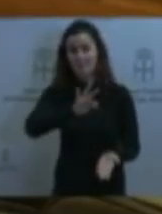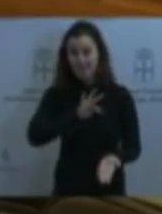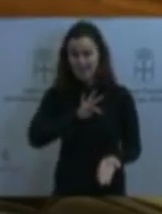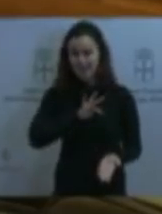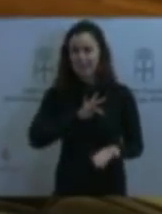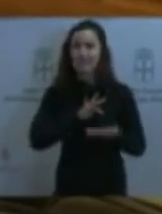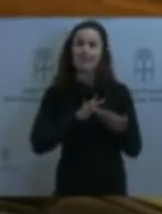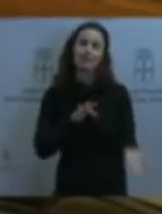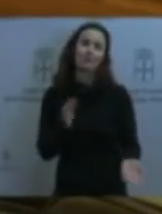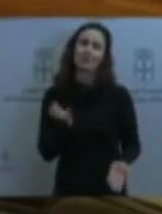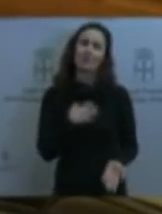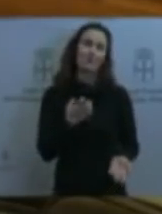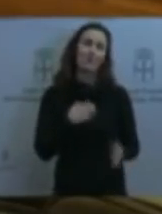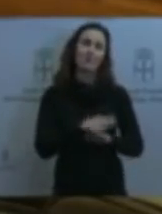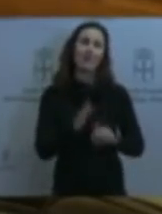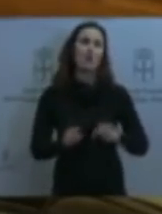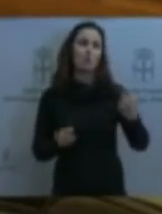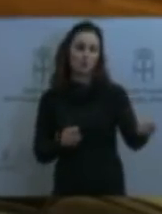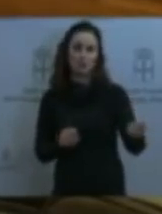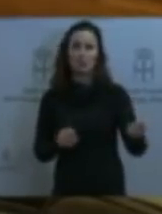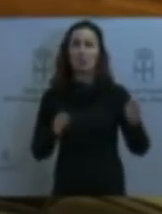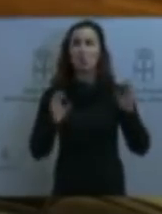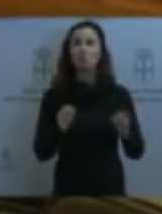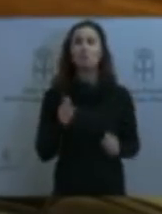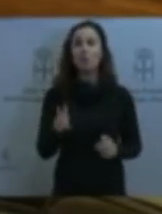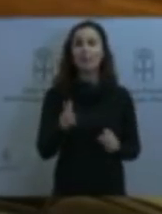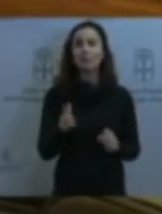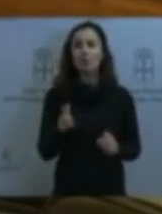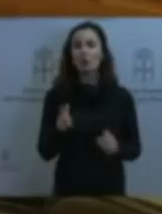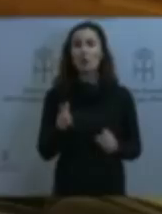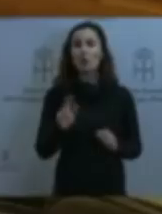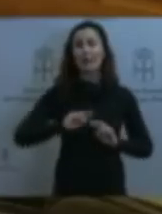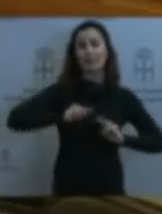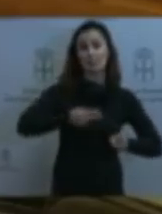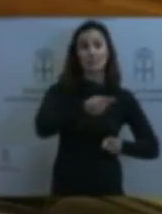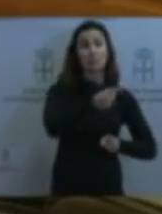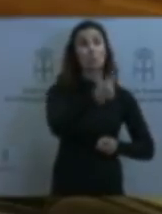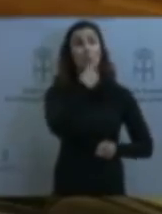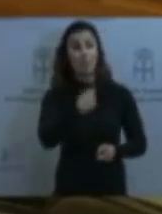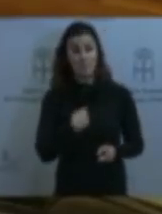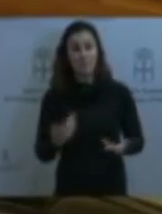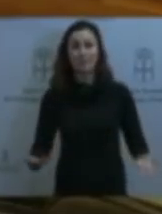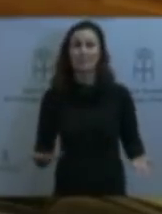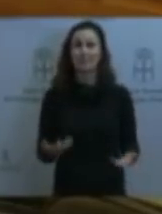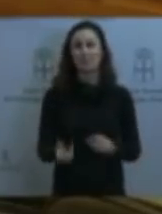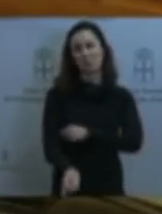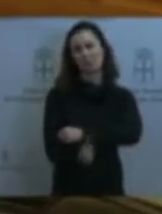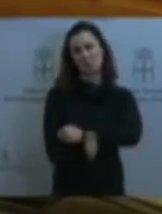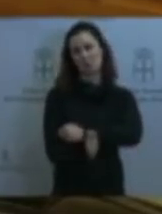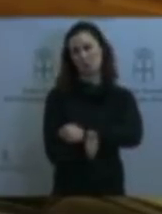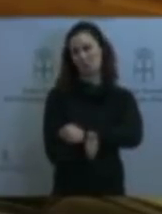a responder a lo que usted diga. Así que, por favor, deje de usar ese truco porque ye bien